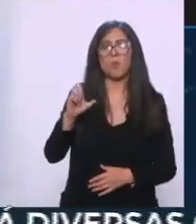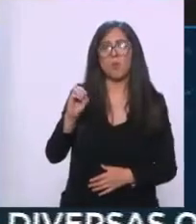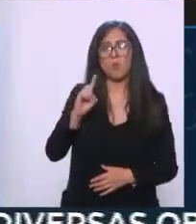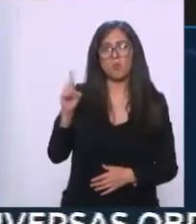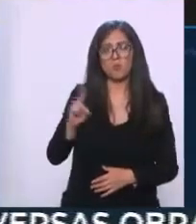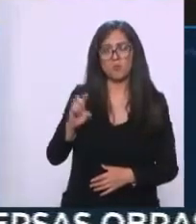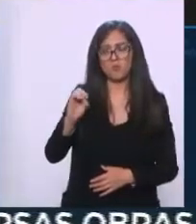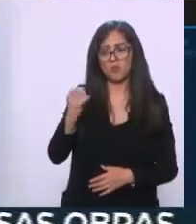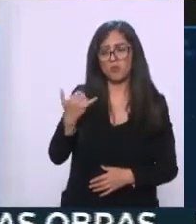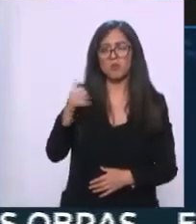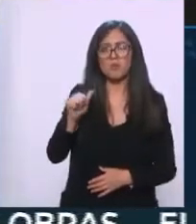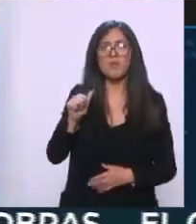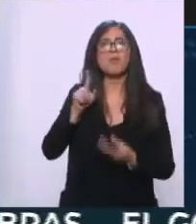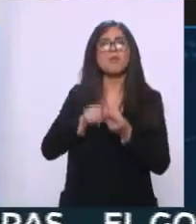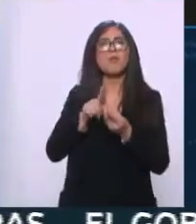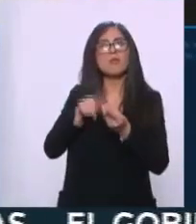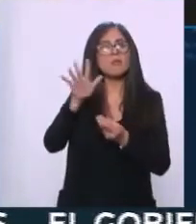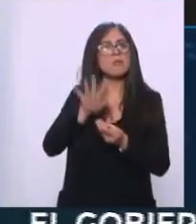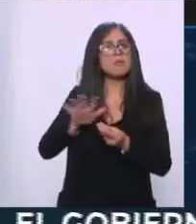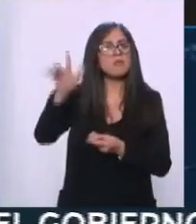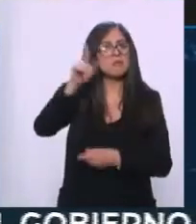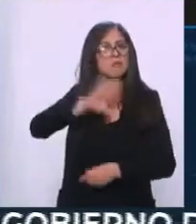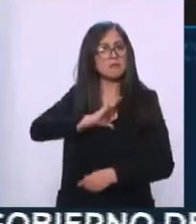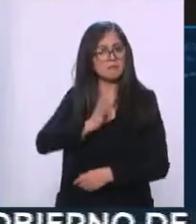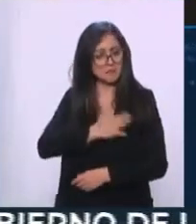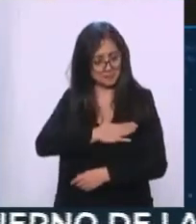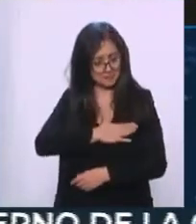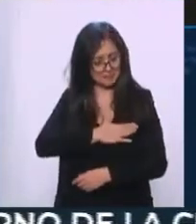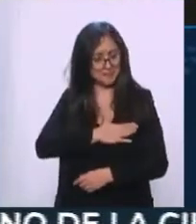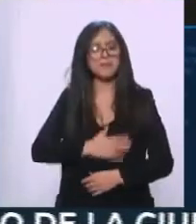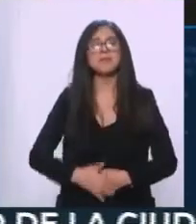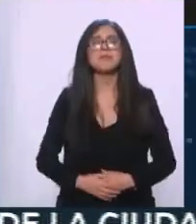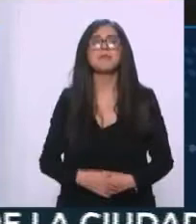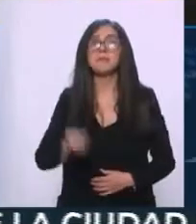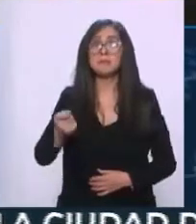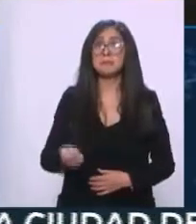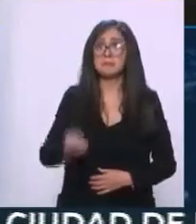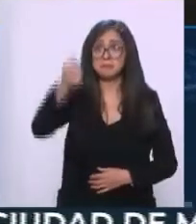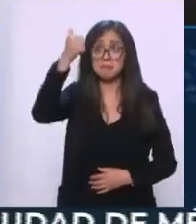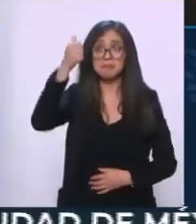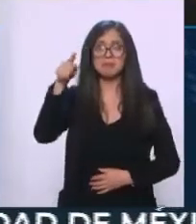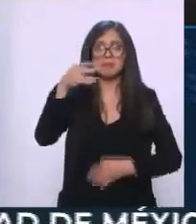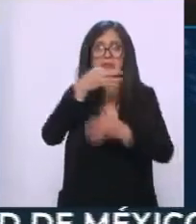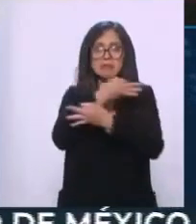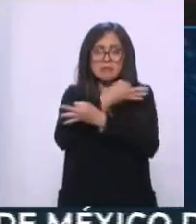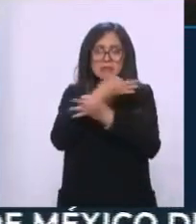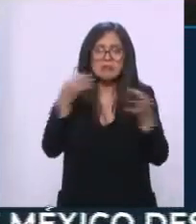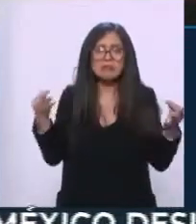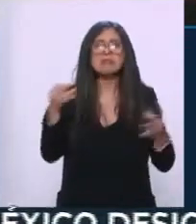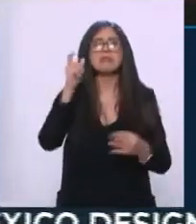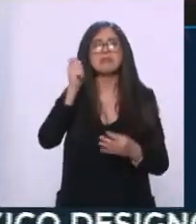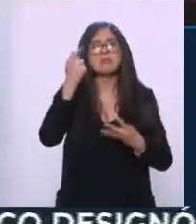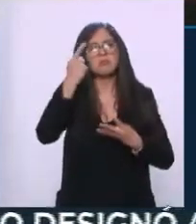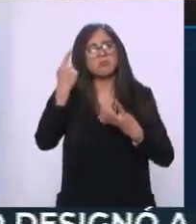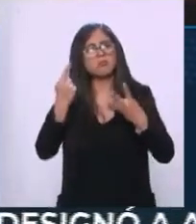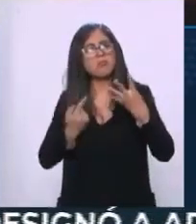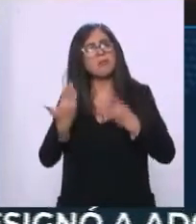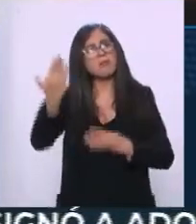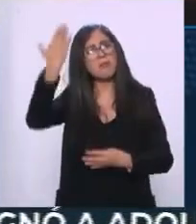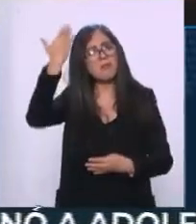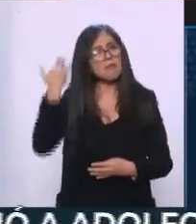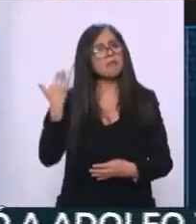en España, y pues en esta primera declaración hace mención a esto que ya